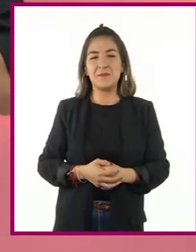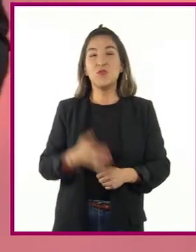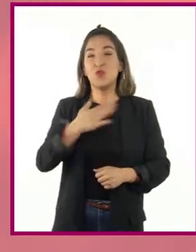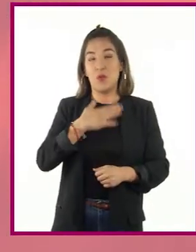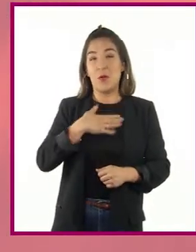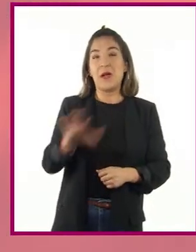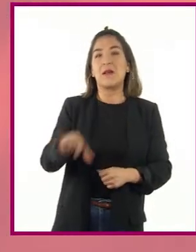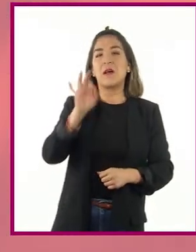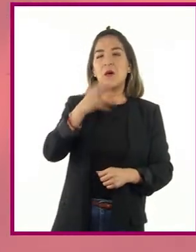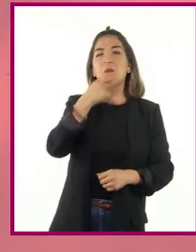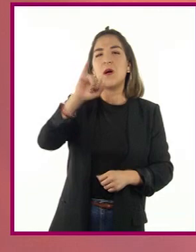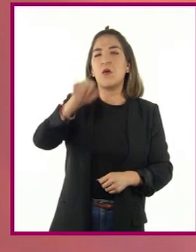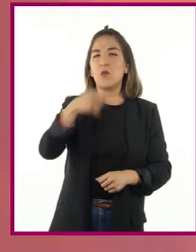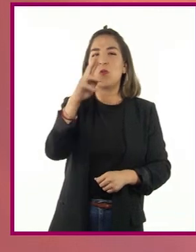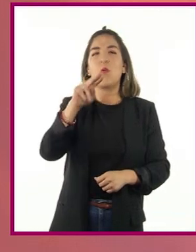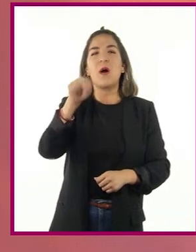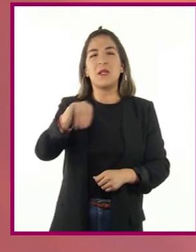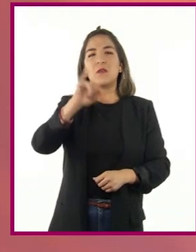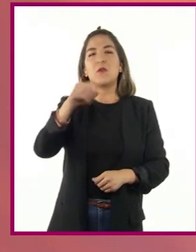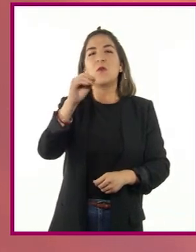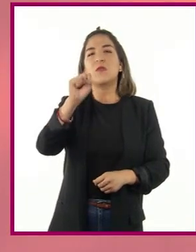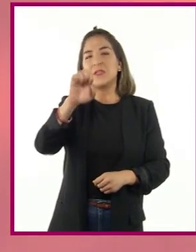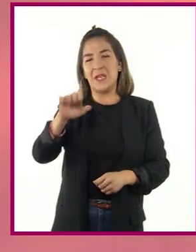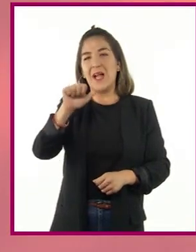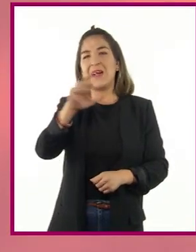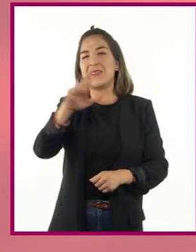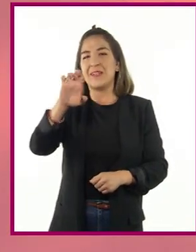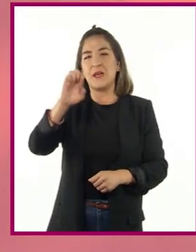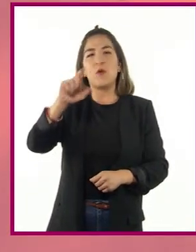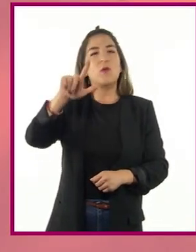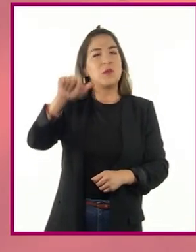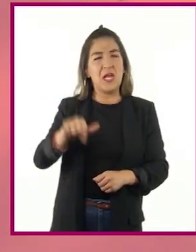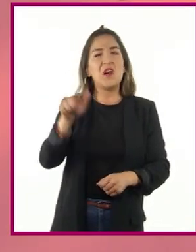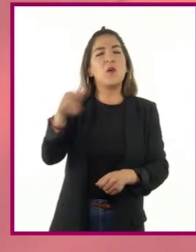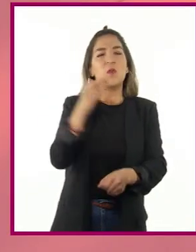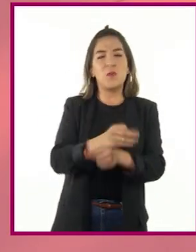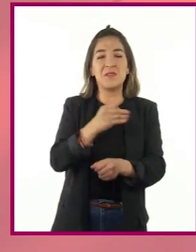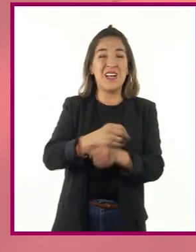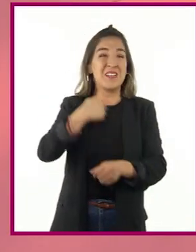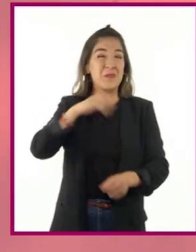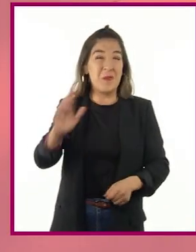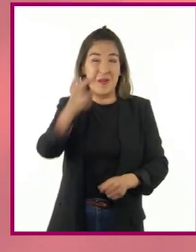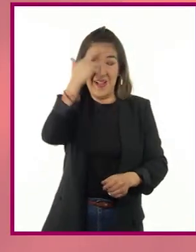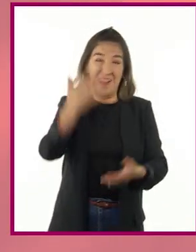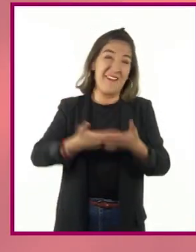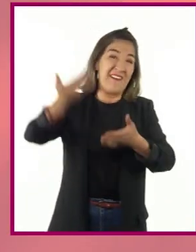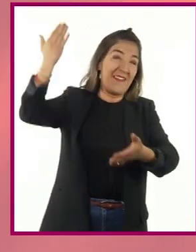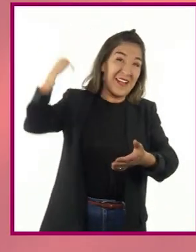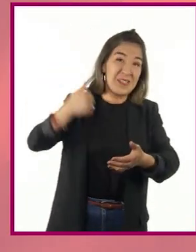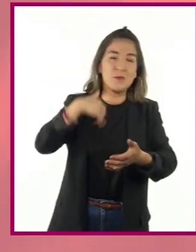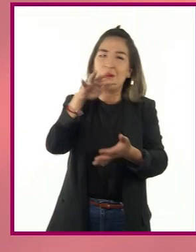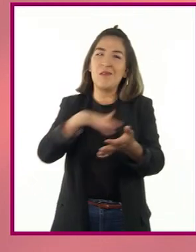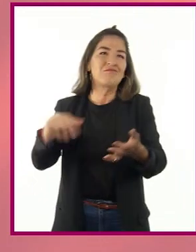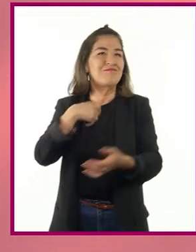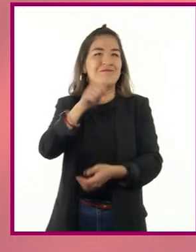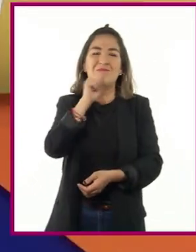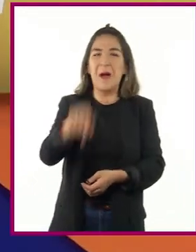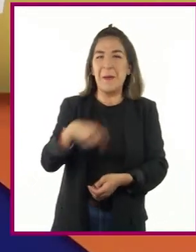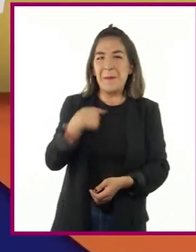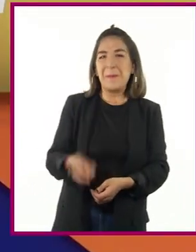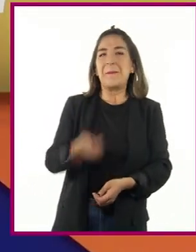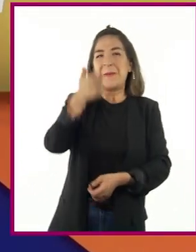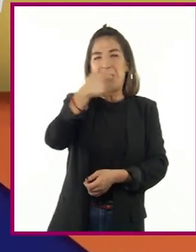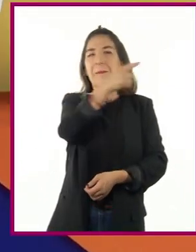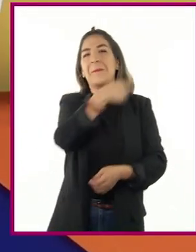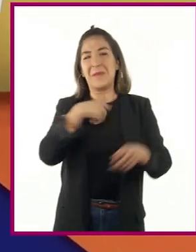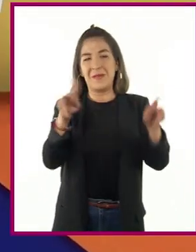Elegí la de Juan José Arreola. Aunque, bueno, no recuerdo en este momento haber leído alguna de sus obras. Lo escogí porque mi primo